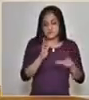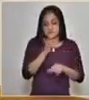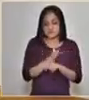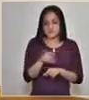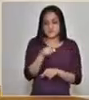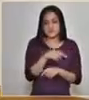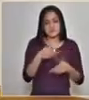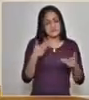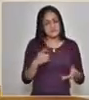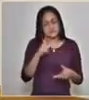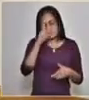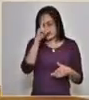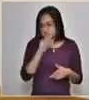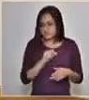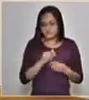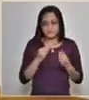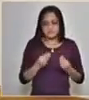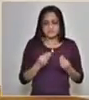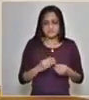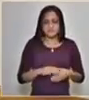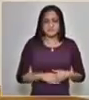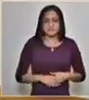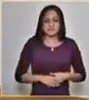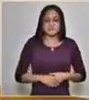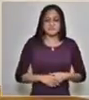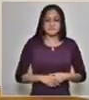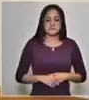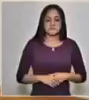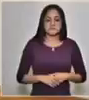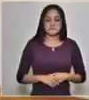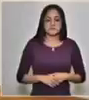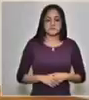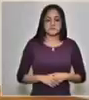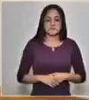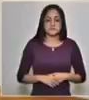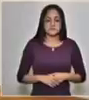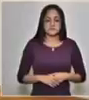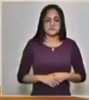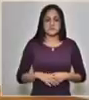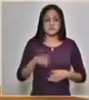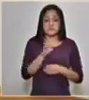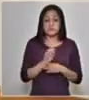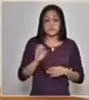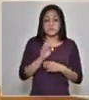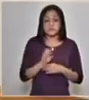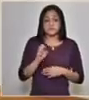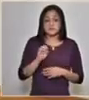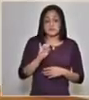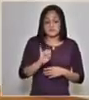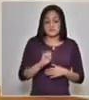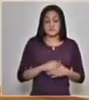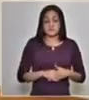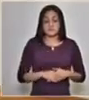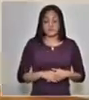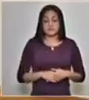alteró. Todo eso nos alteró. Entonces, sí,